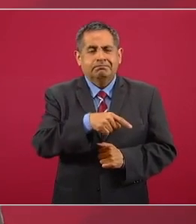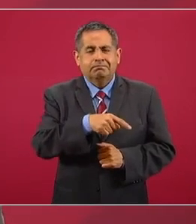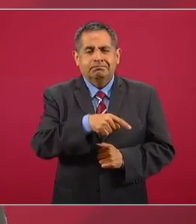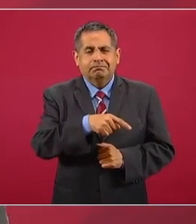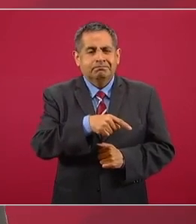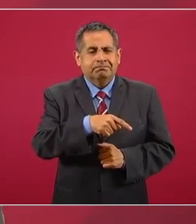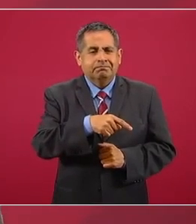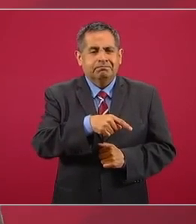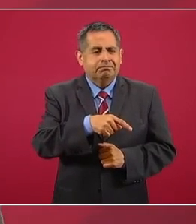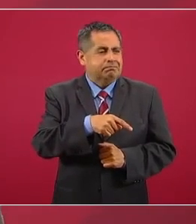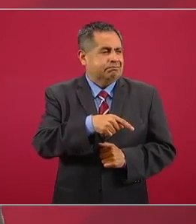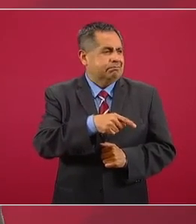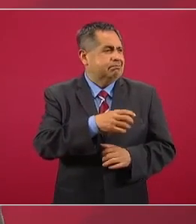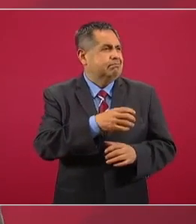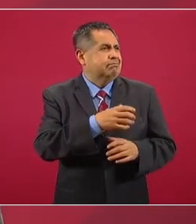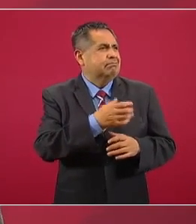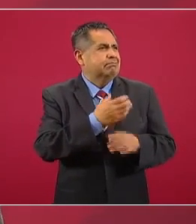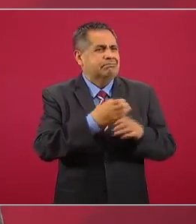se compra con el dinero.